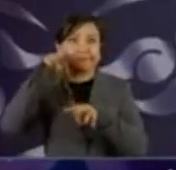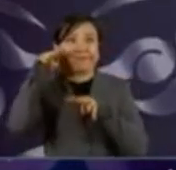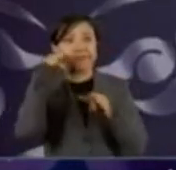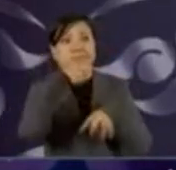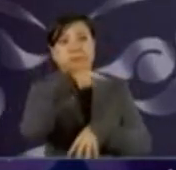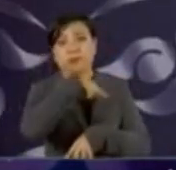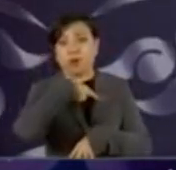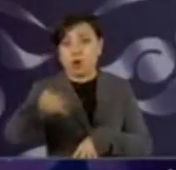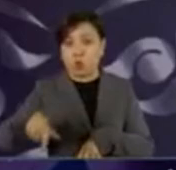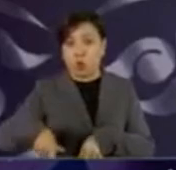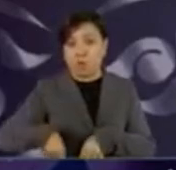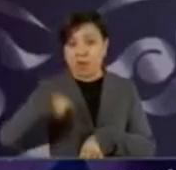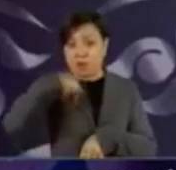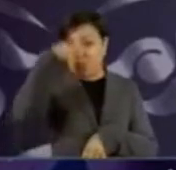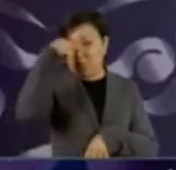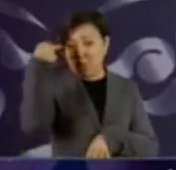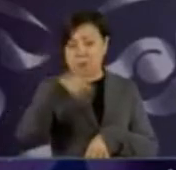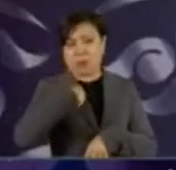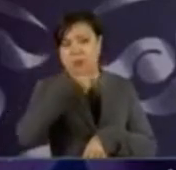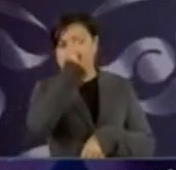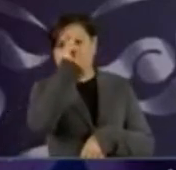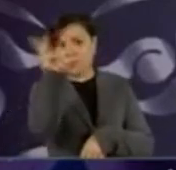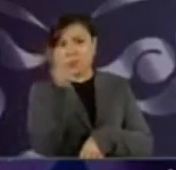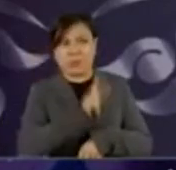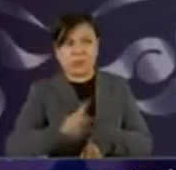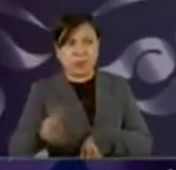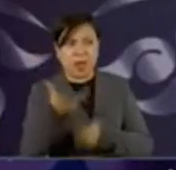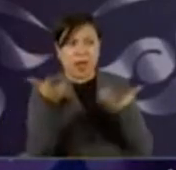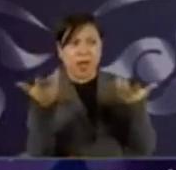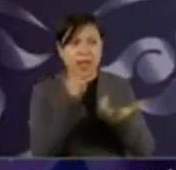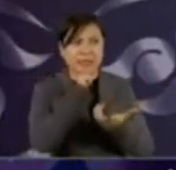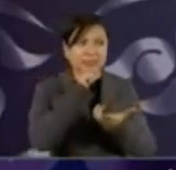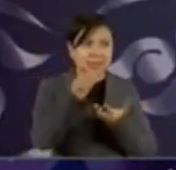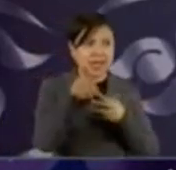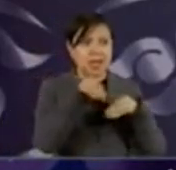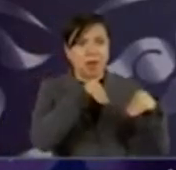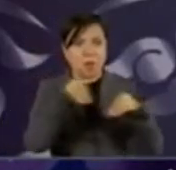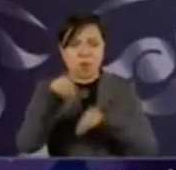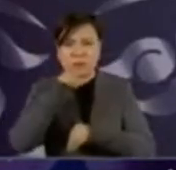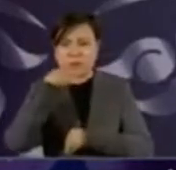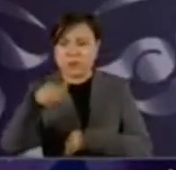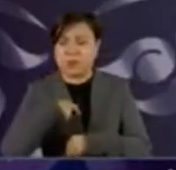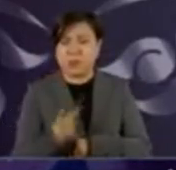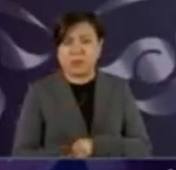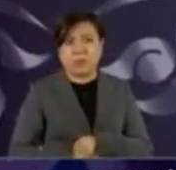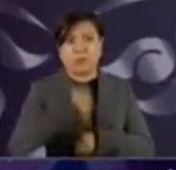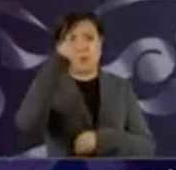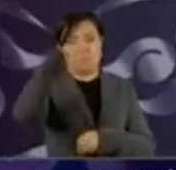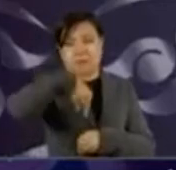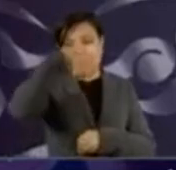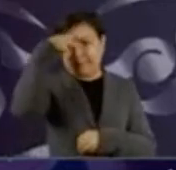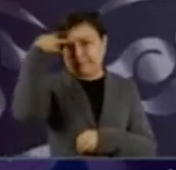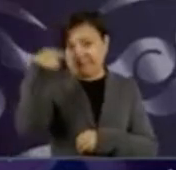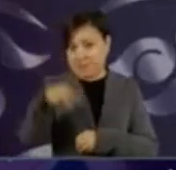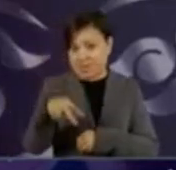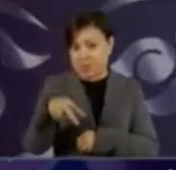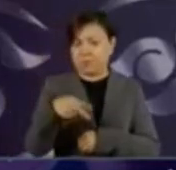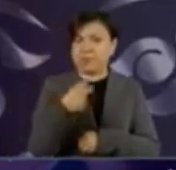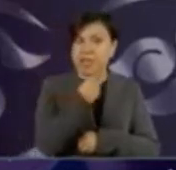crisis económica más importante en la historia de nuestro país. Y aquí se inscribe esta